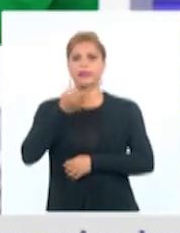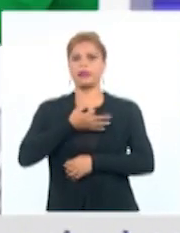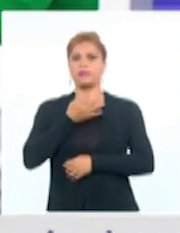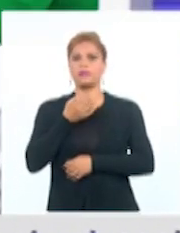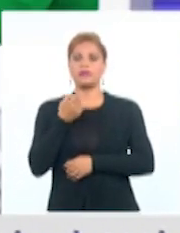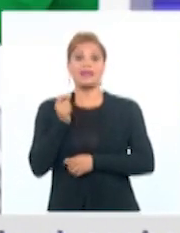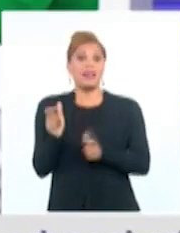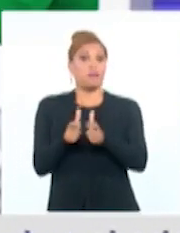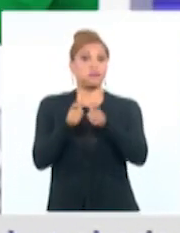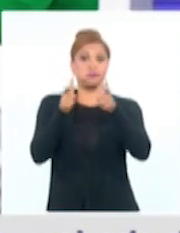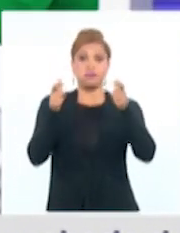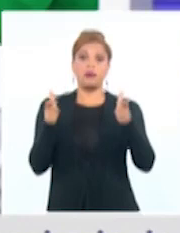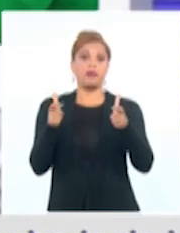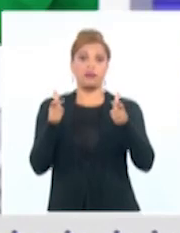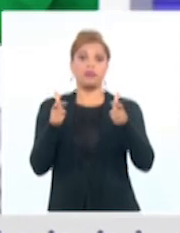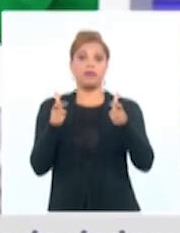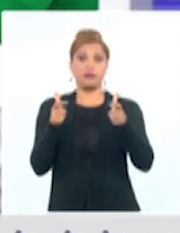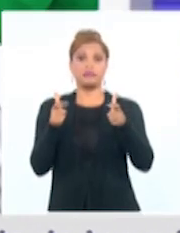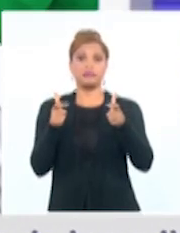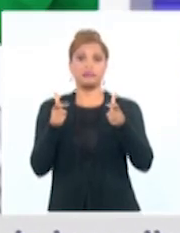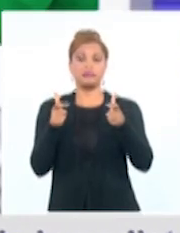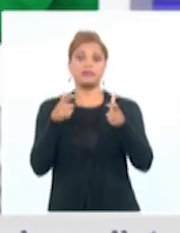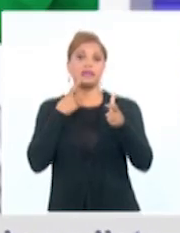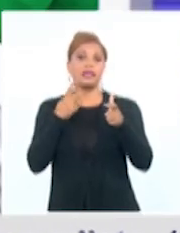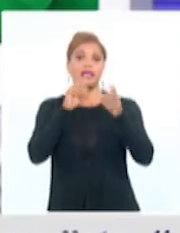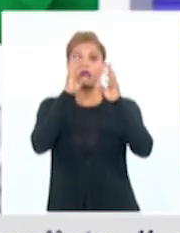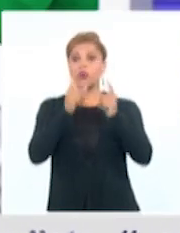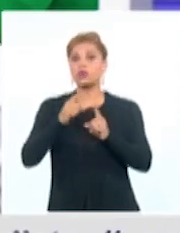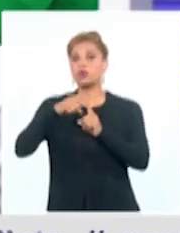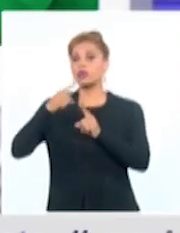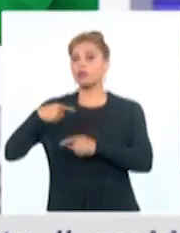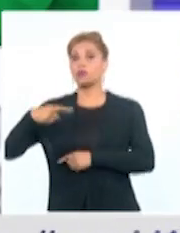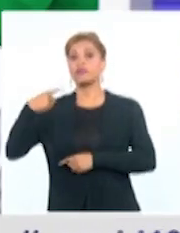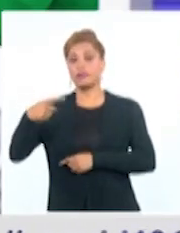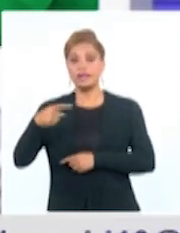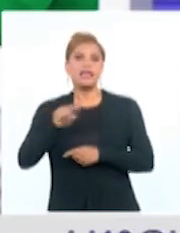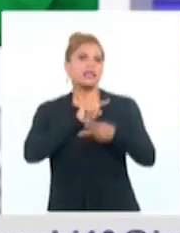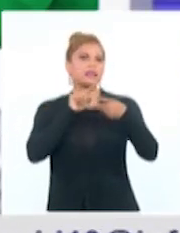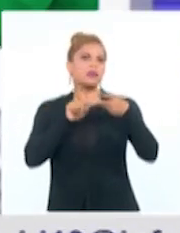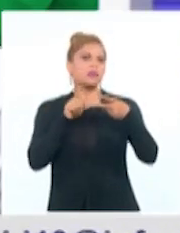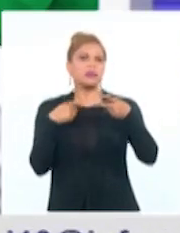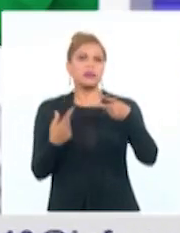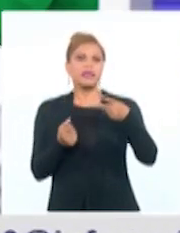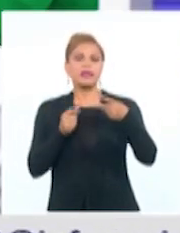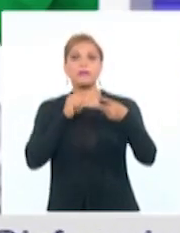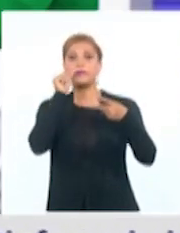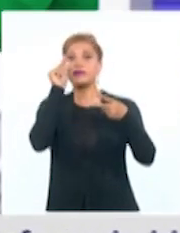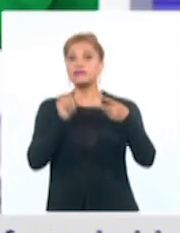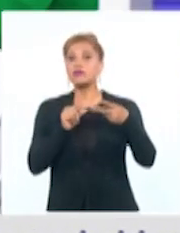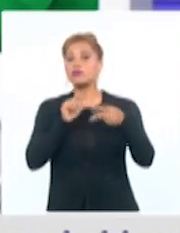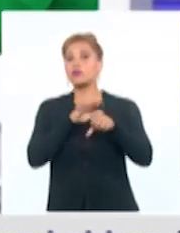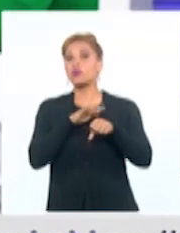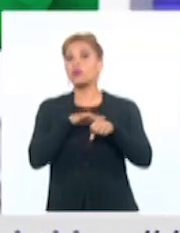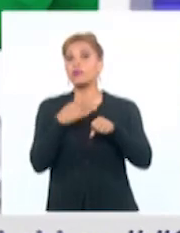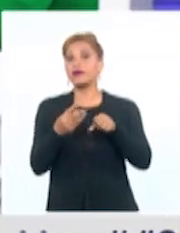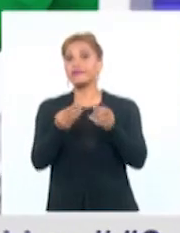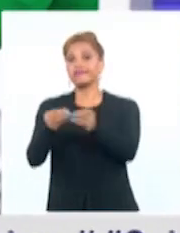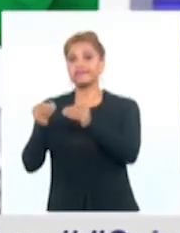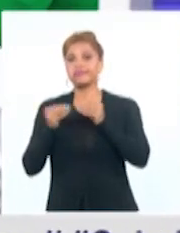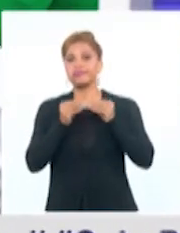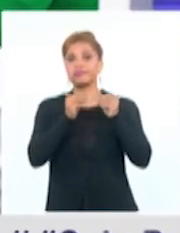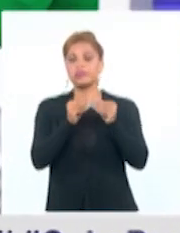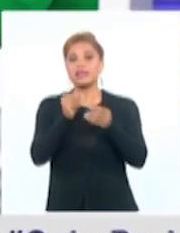mayoría en el total diario, y segundo, son los que son consecuencia de la transmisión